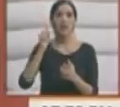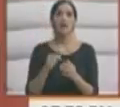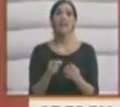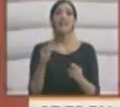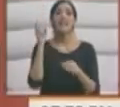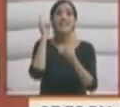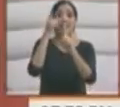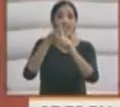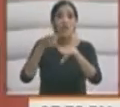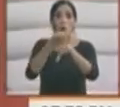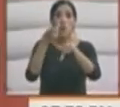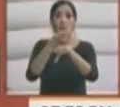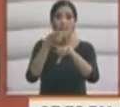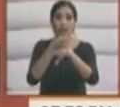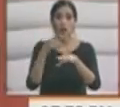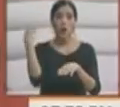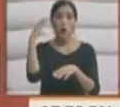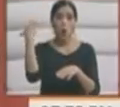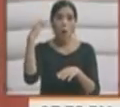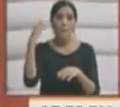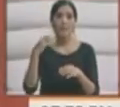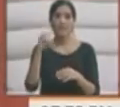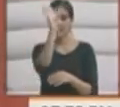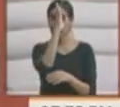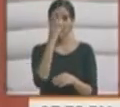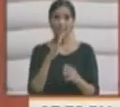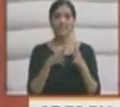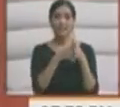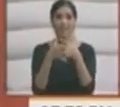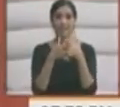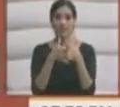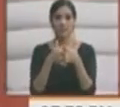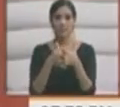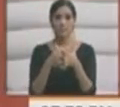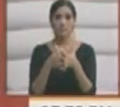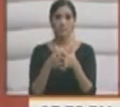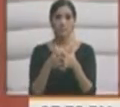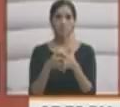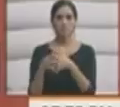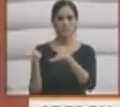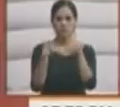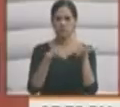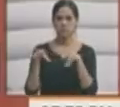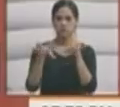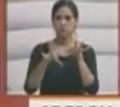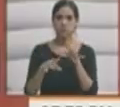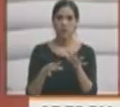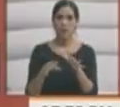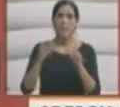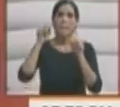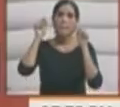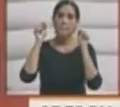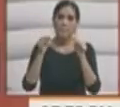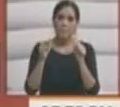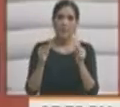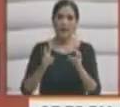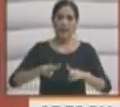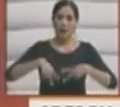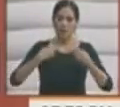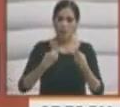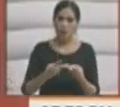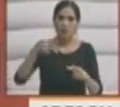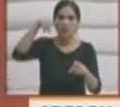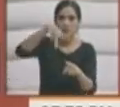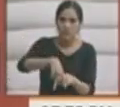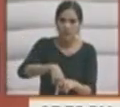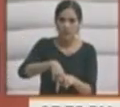Colombia, de Perú, de Brasil, de Estados Unidos, de Norteamérica, para tratar de doblegar la voluntad,